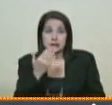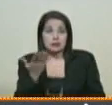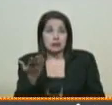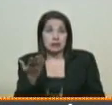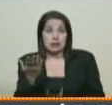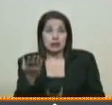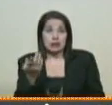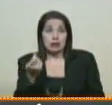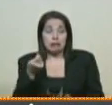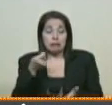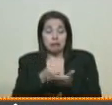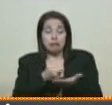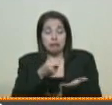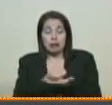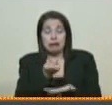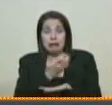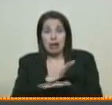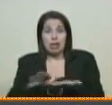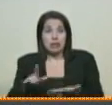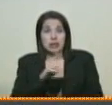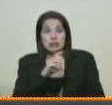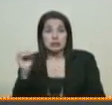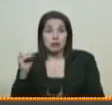hemos subsidiado el pasaje al 100%.